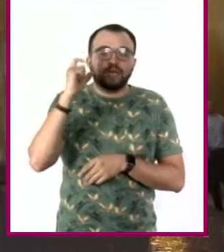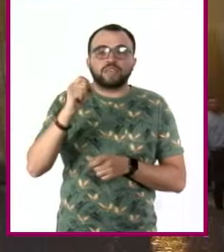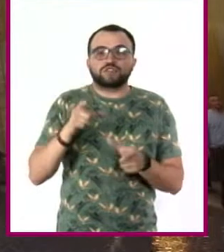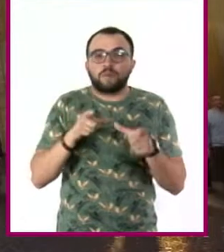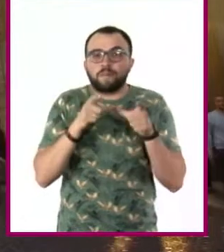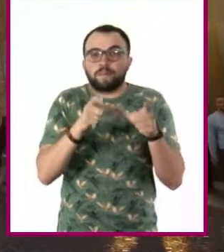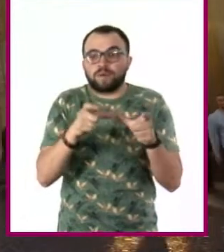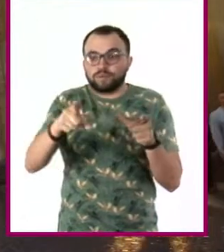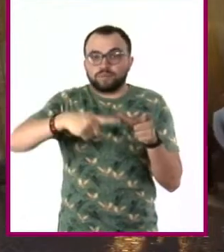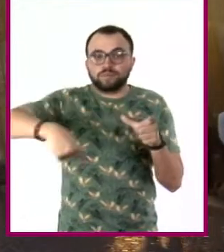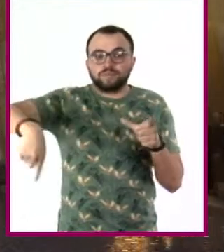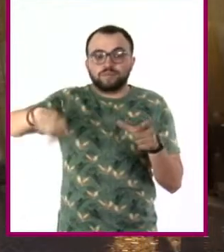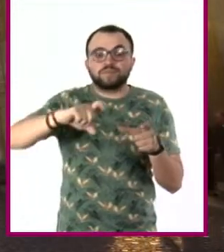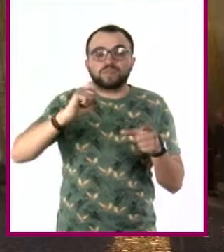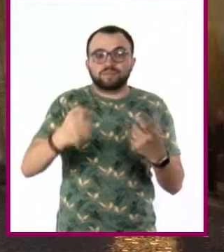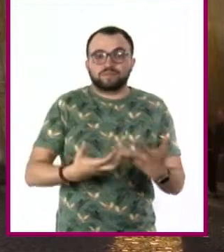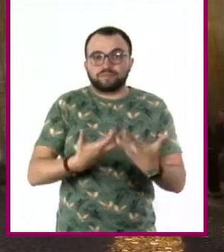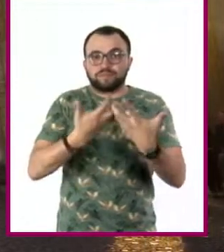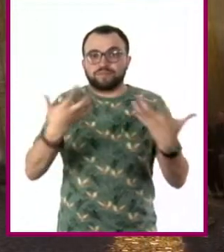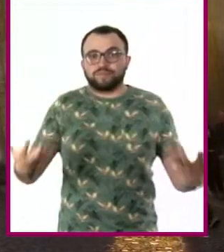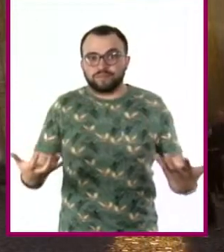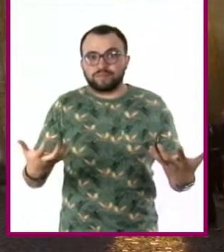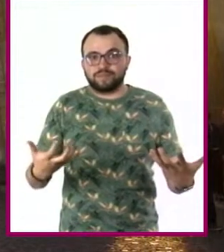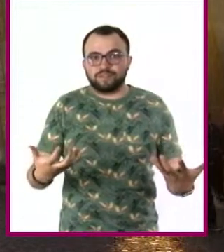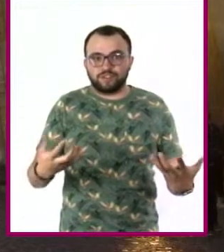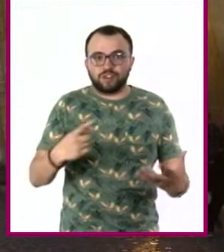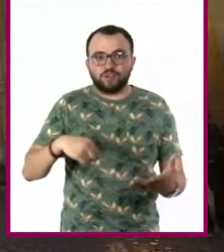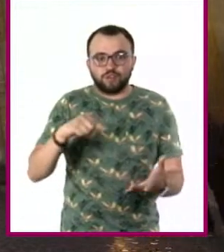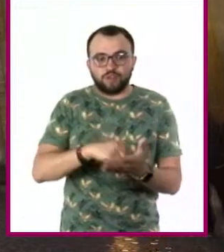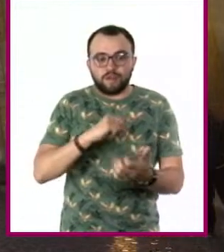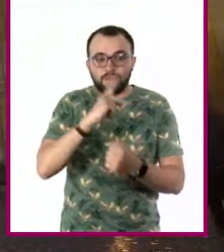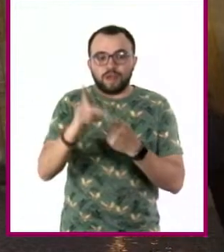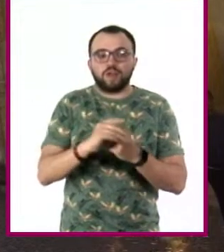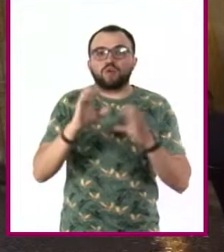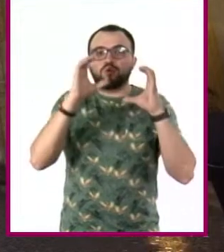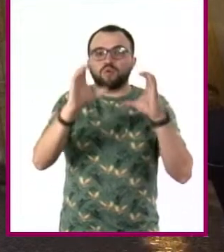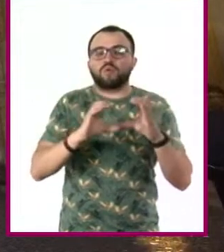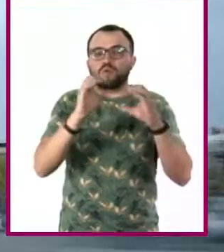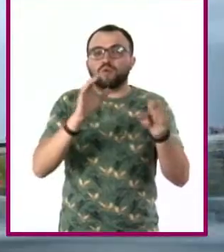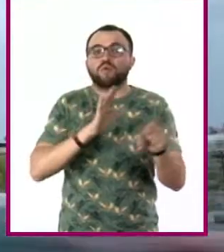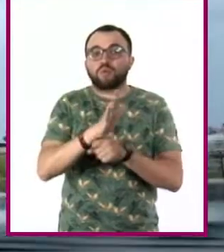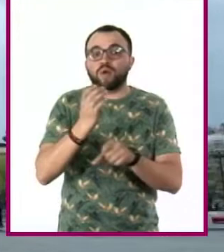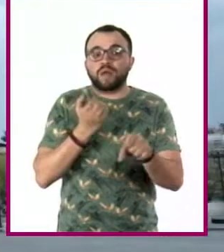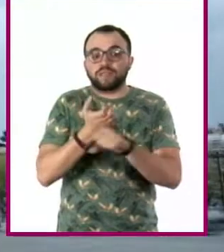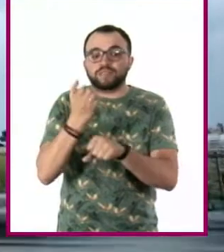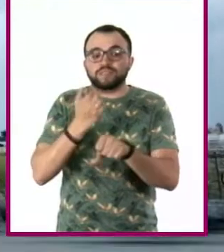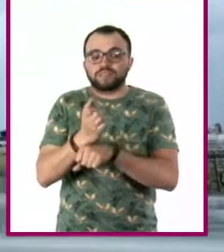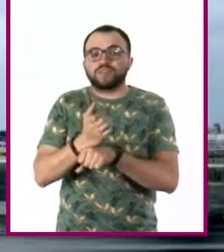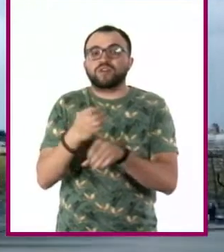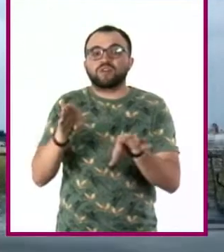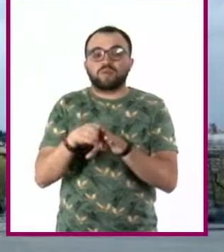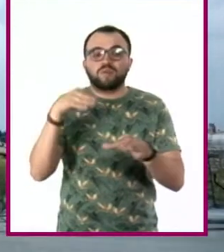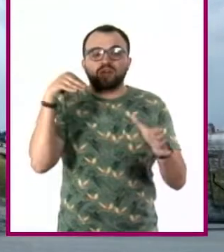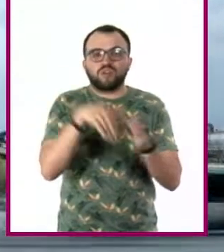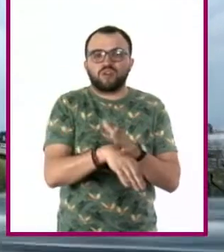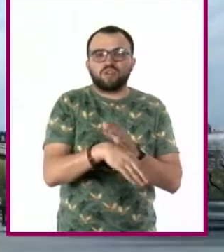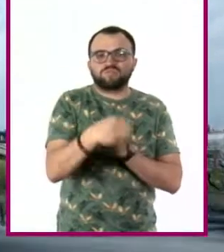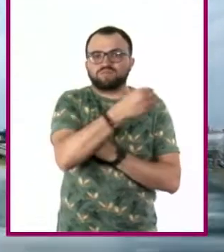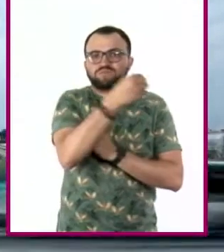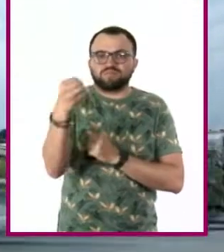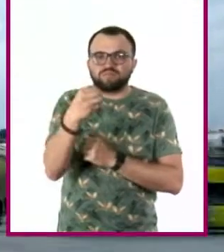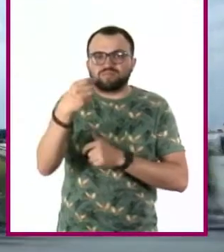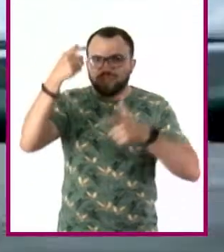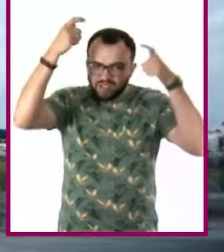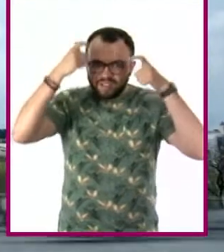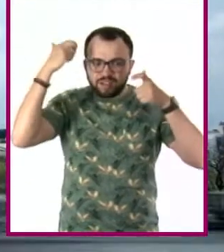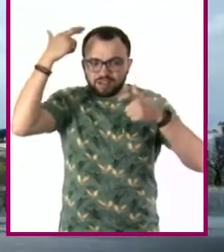la soberanía y el territorio de un estado. Lo que buscaban era preservar el sistema de estados y evitar caer en un orden imperial.